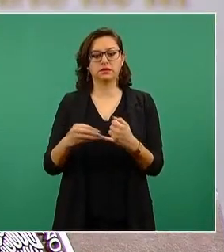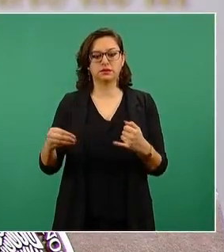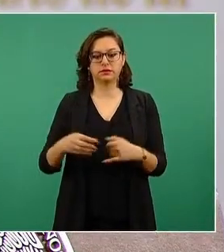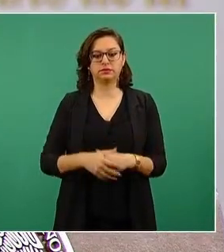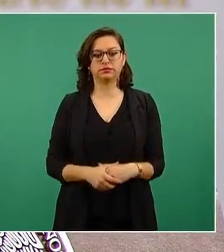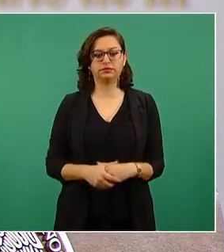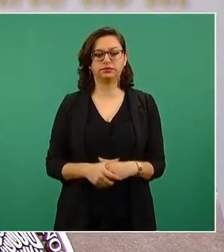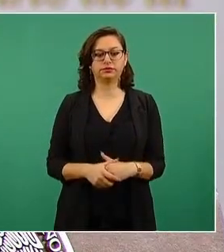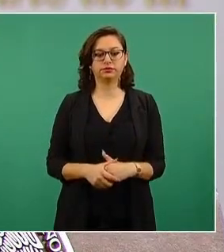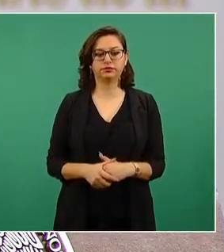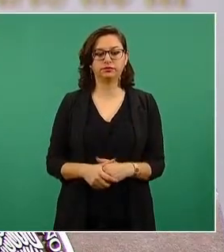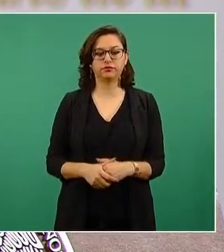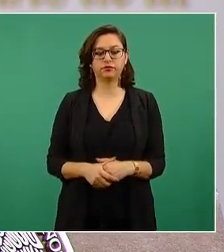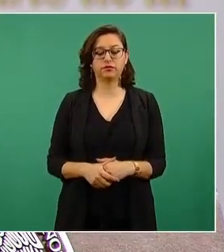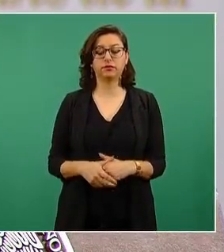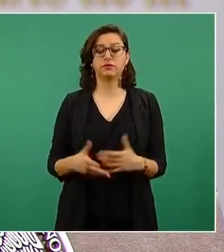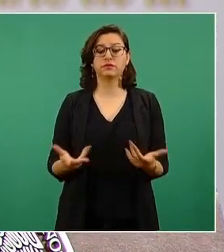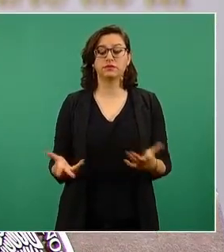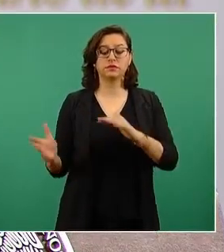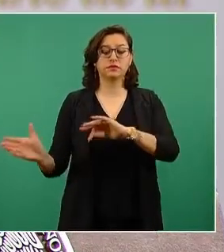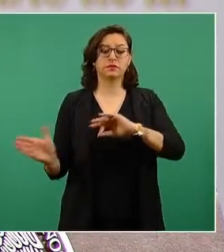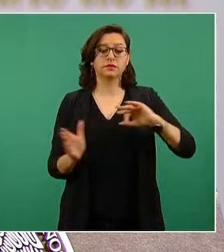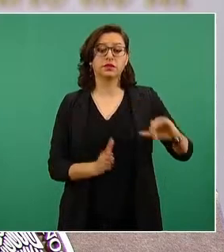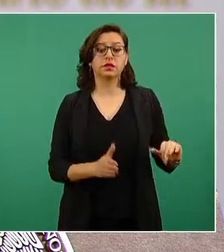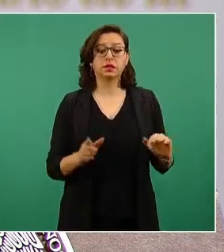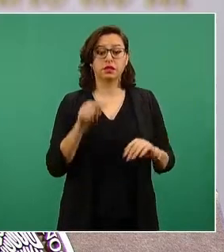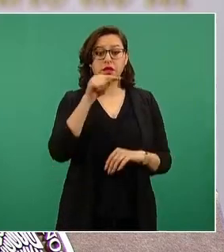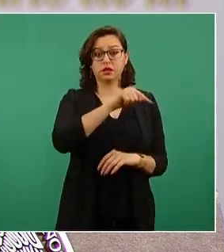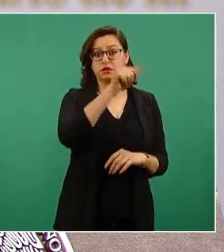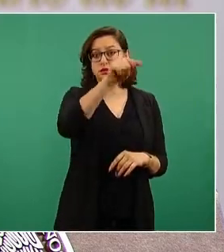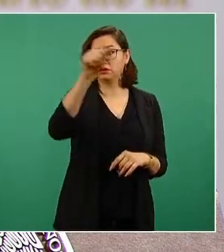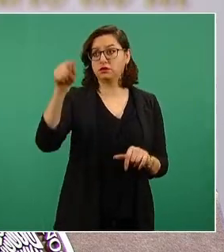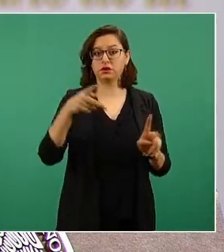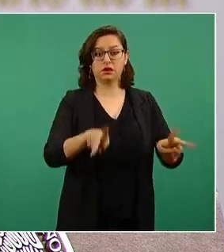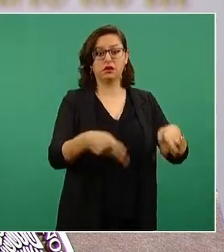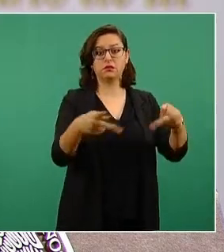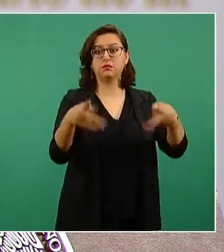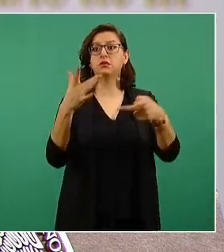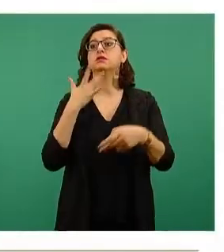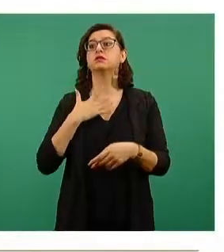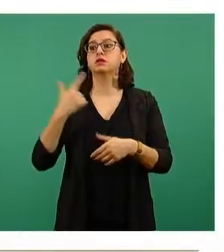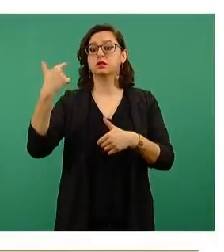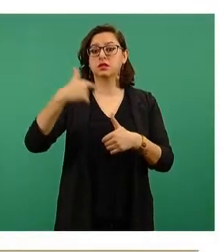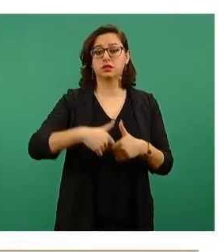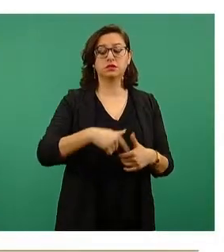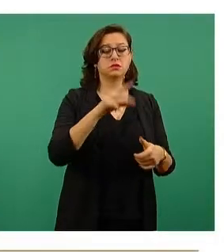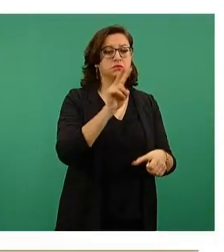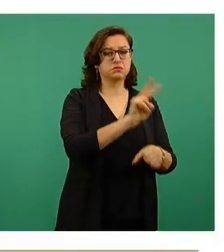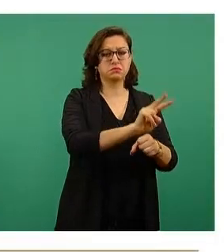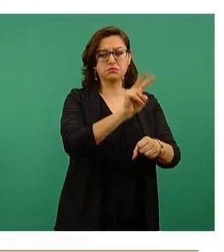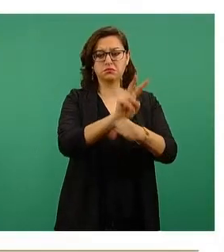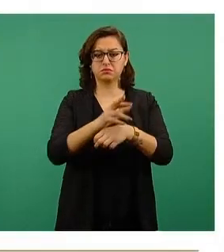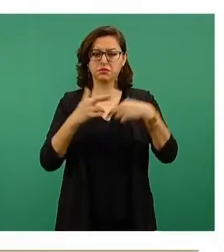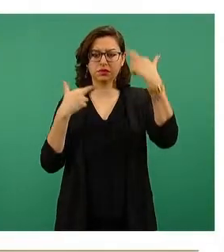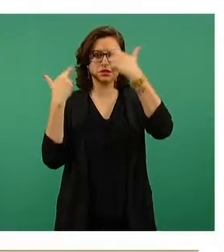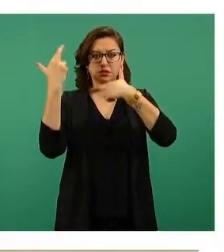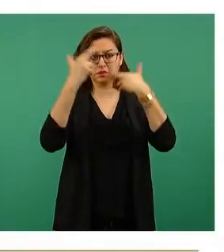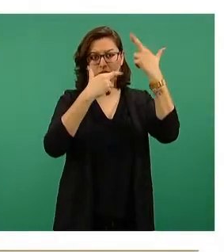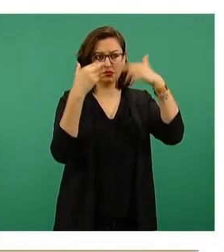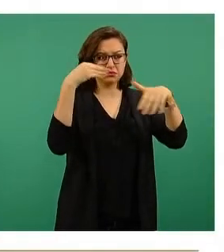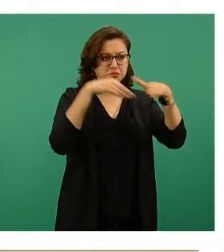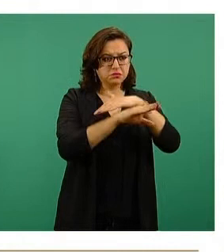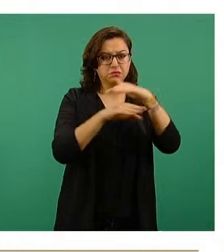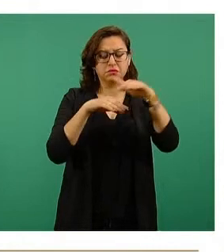centavos. Respecto a las acciones de verificación a las estaciones de servicio de gasolina y diésel con corte al 25 de marzo,